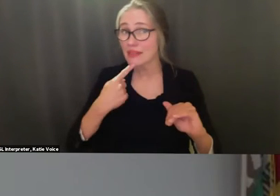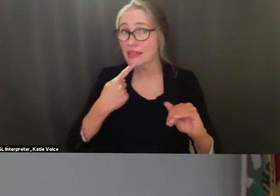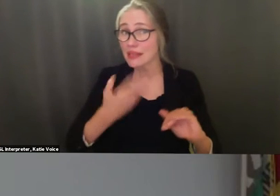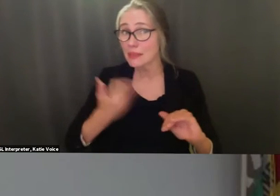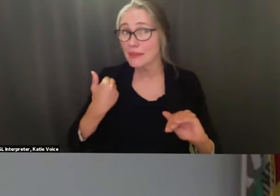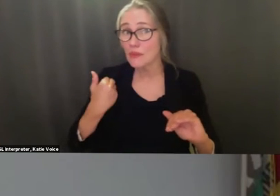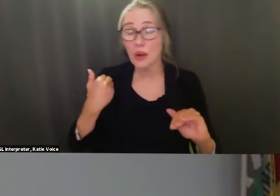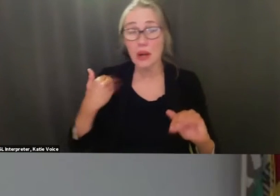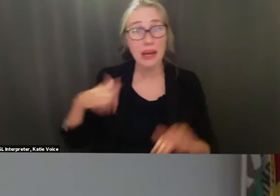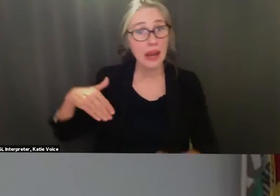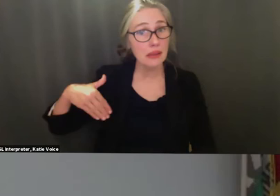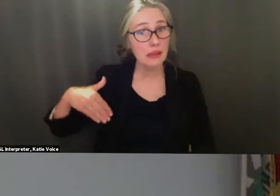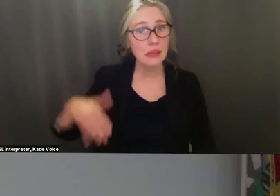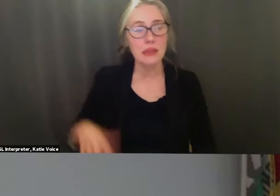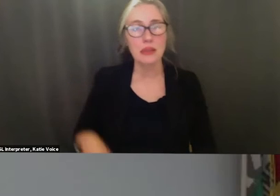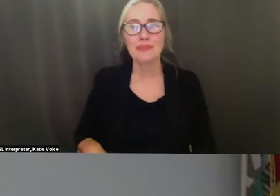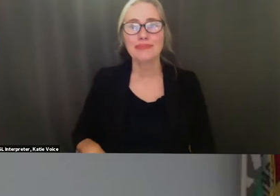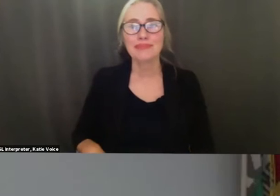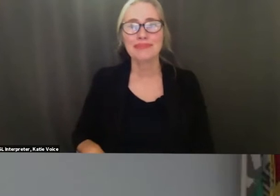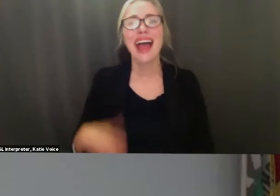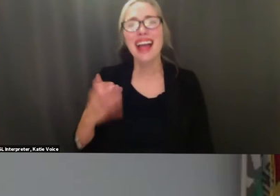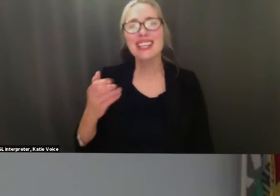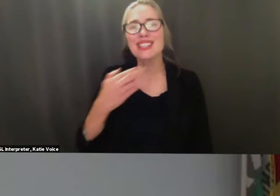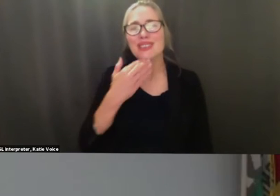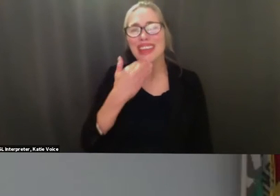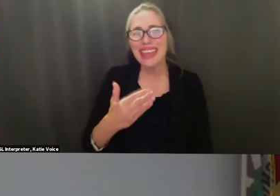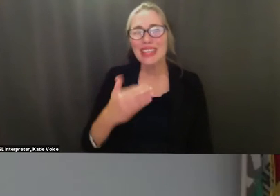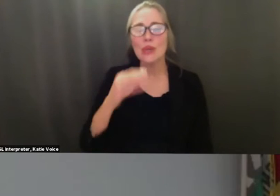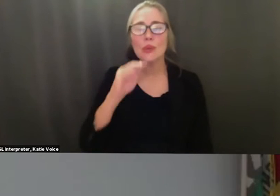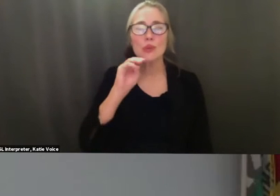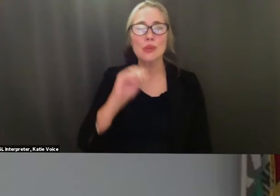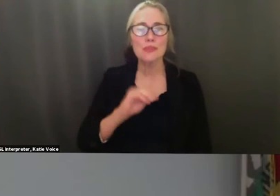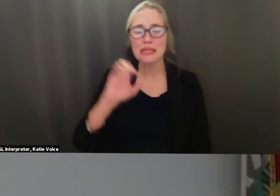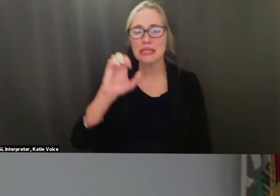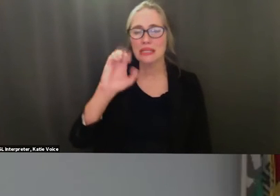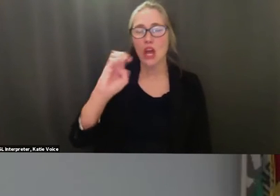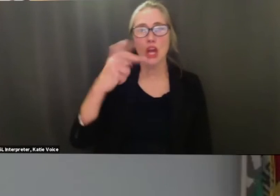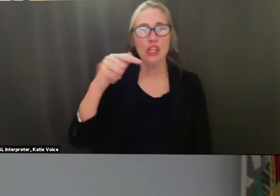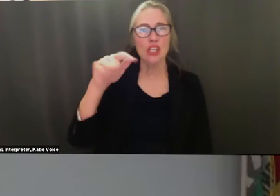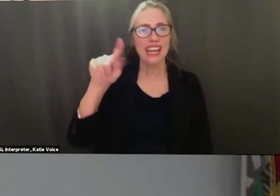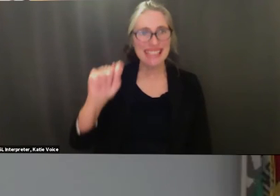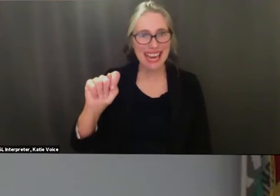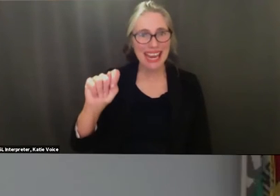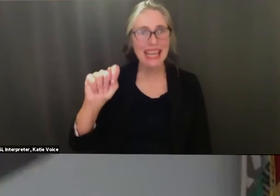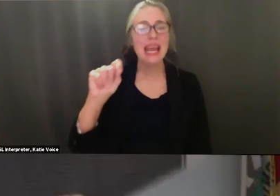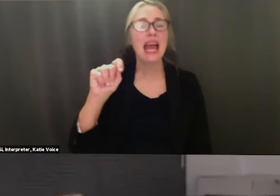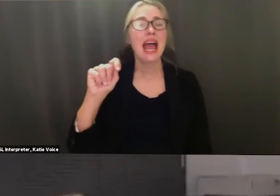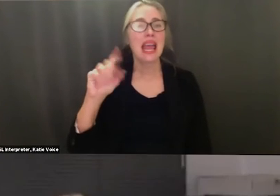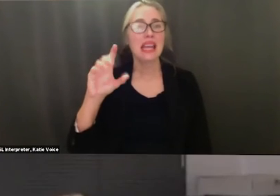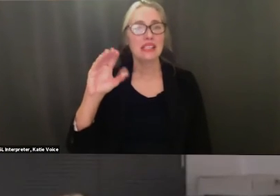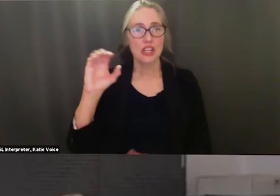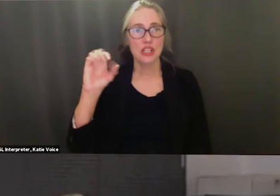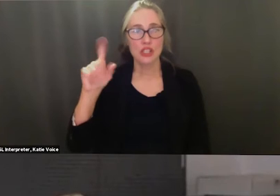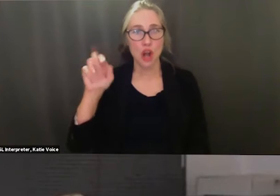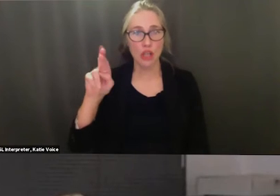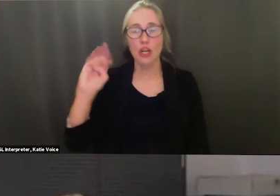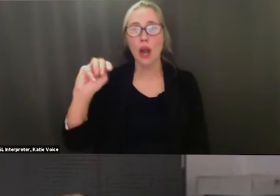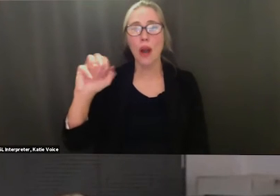gracias a la señora Jeté y a la doctora Maldonado por responder todas mis preguntas. Yo tenía varias preguntas que han sido respondidas.